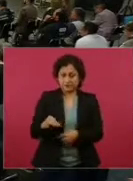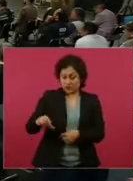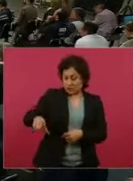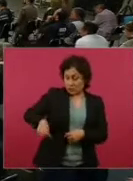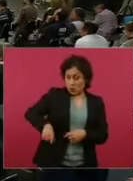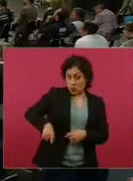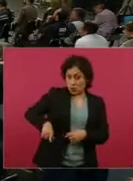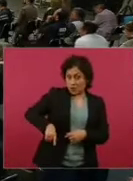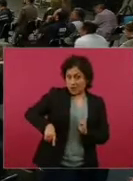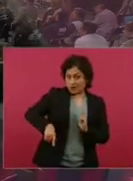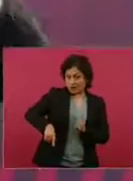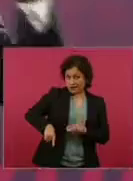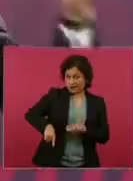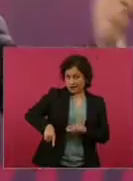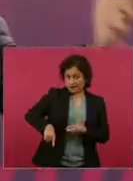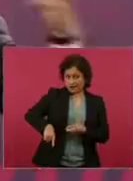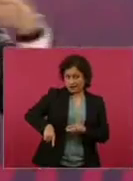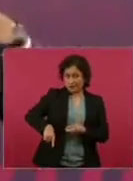para que